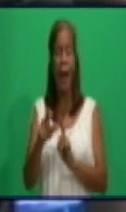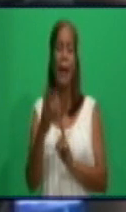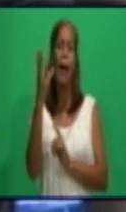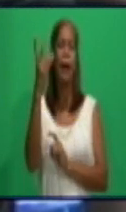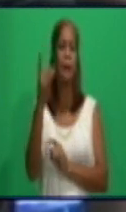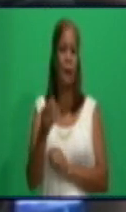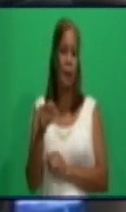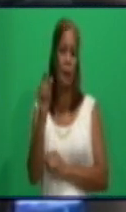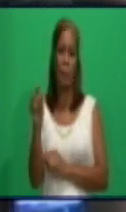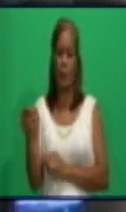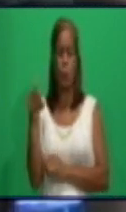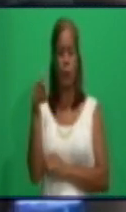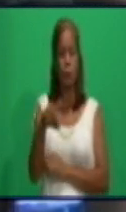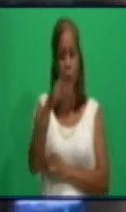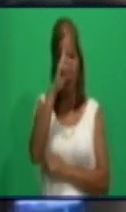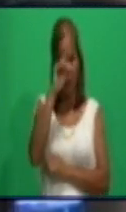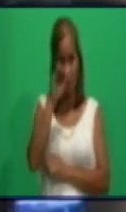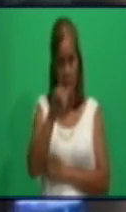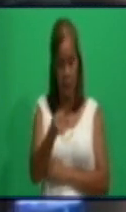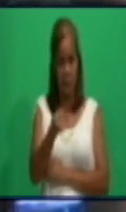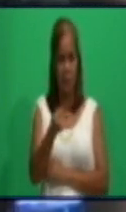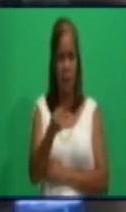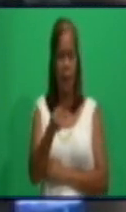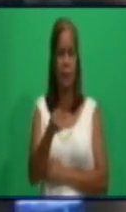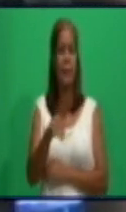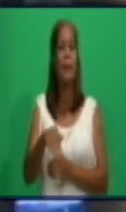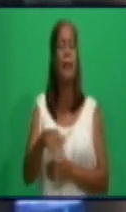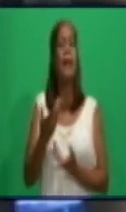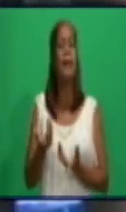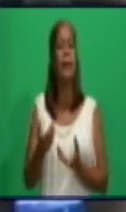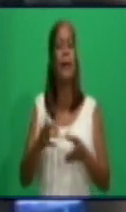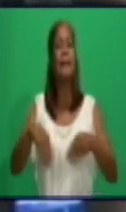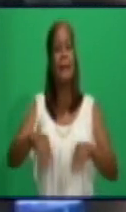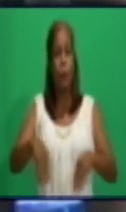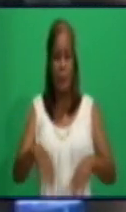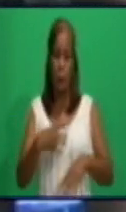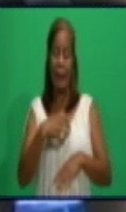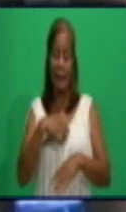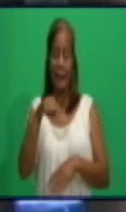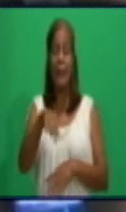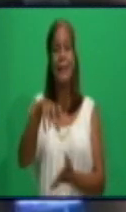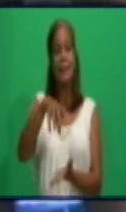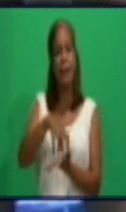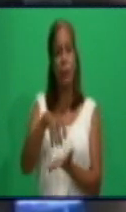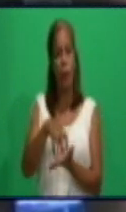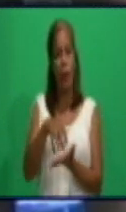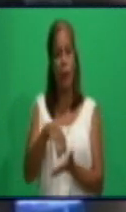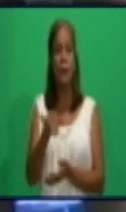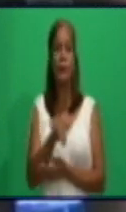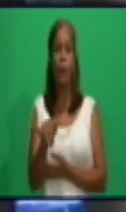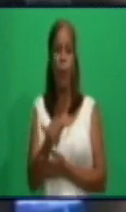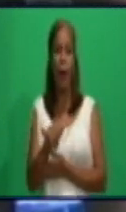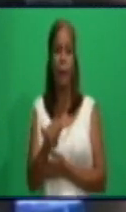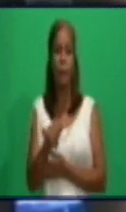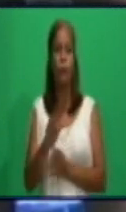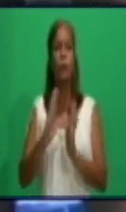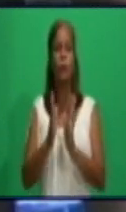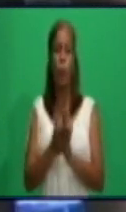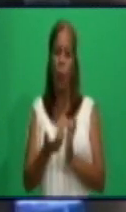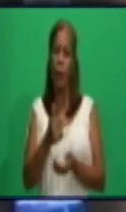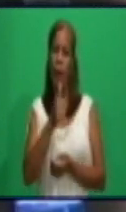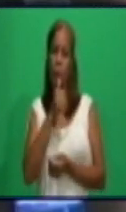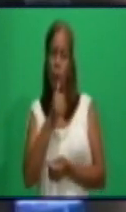egresan, los procesos netamente asistenciales que se deben desarrollar en estos centros, sino también todas las incidencias